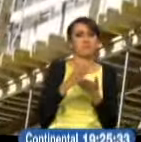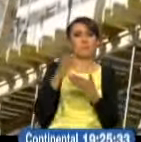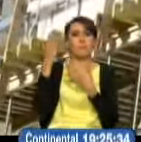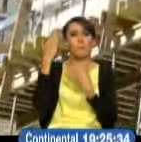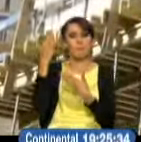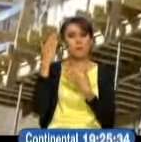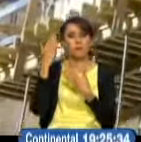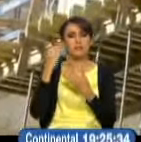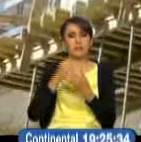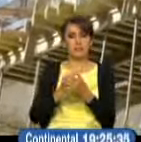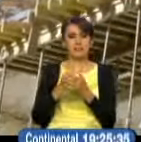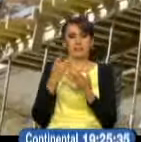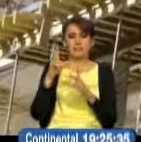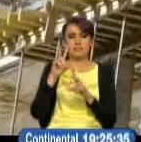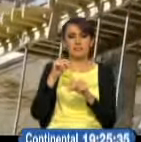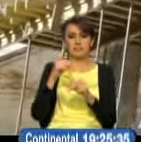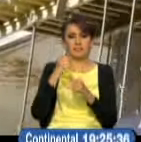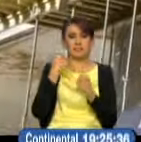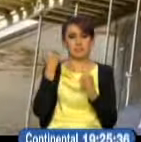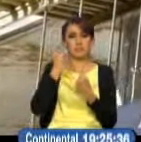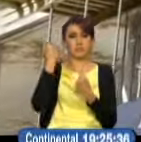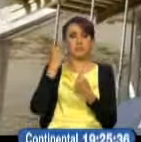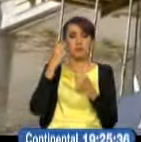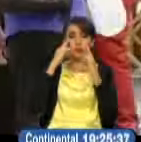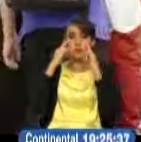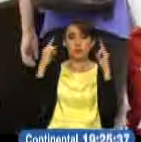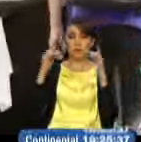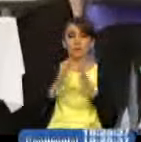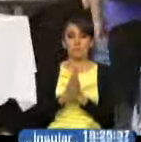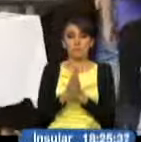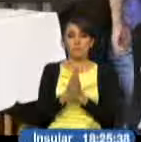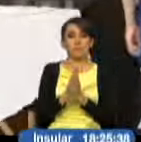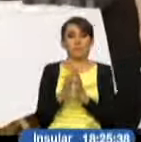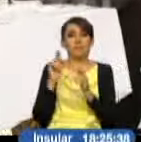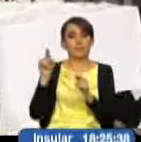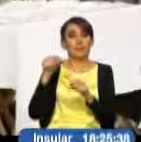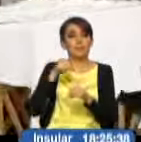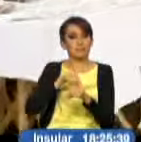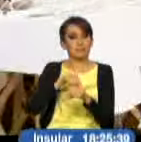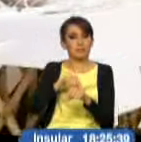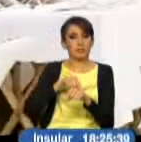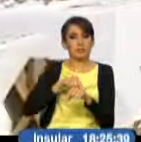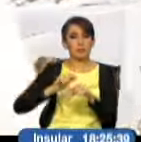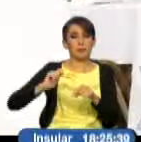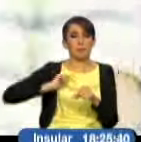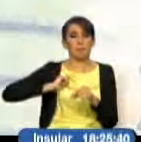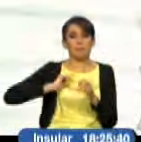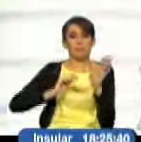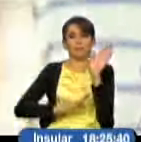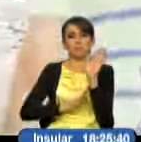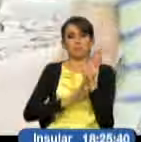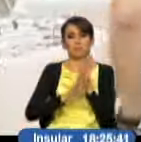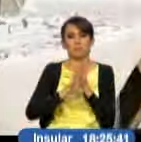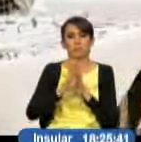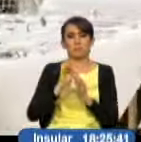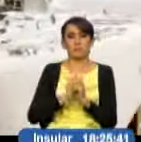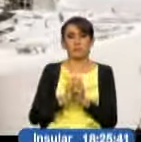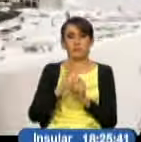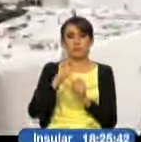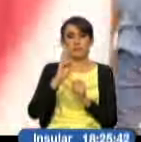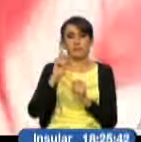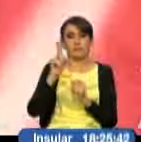de explotación. En este periodo, el salario mínimo aumentó la formidable cifra de un 261% en